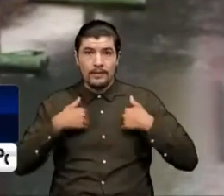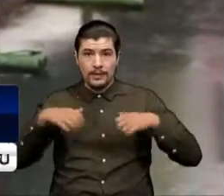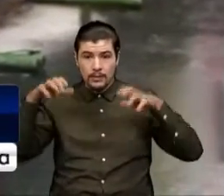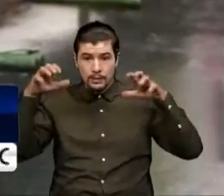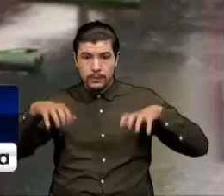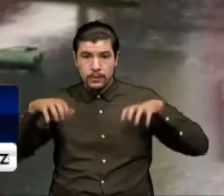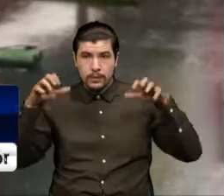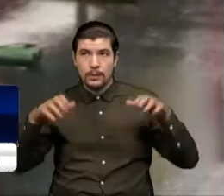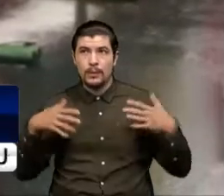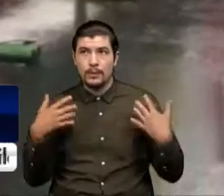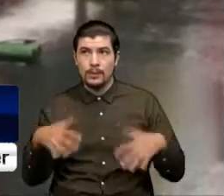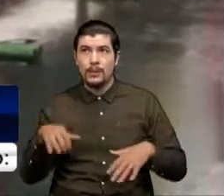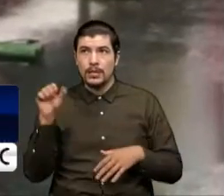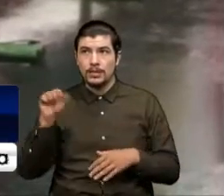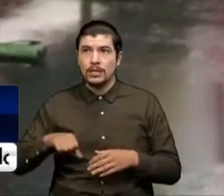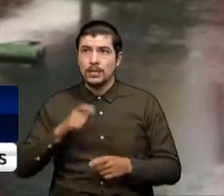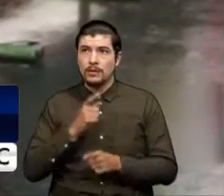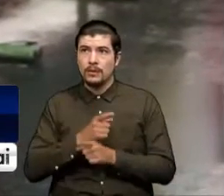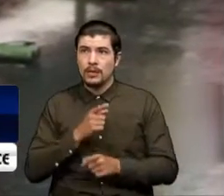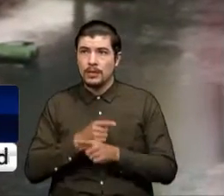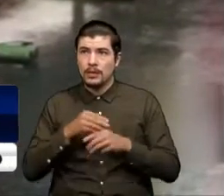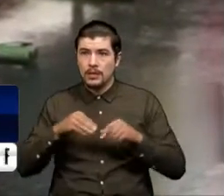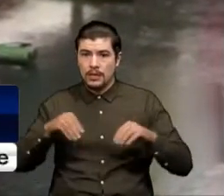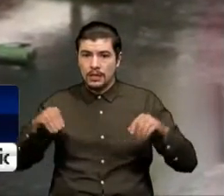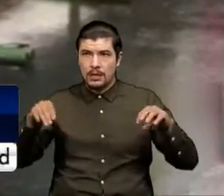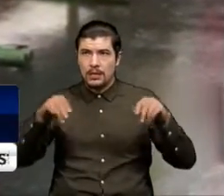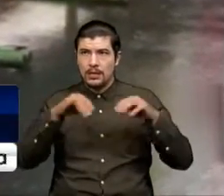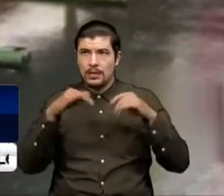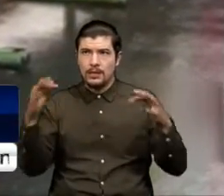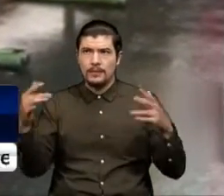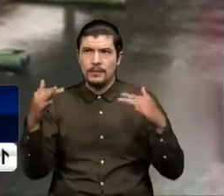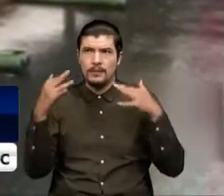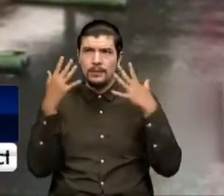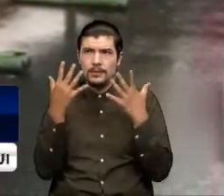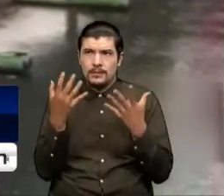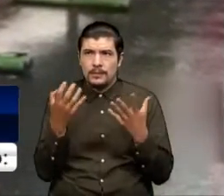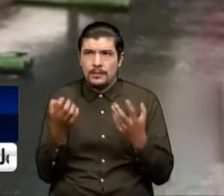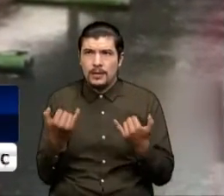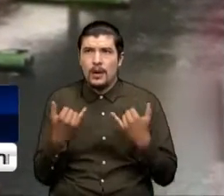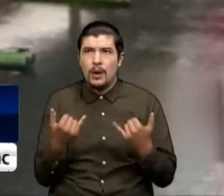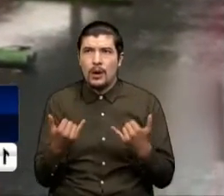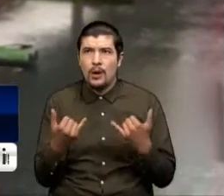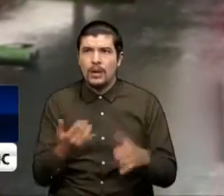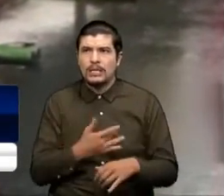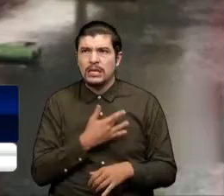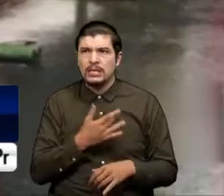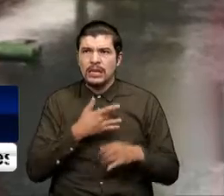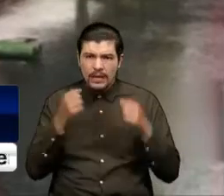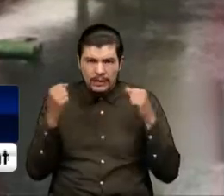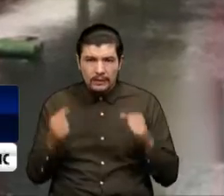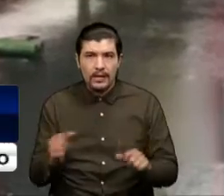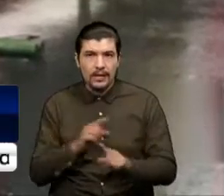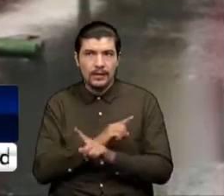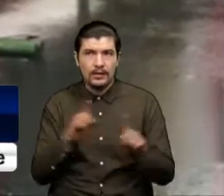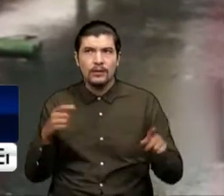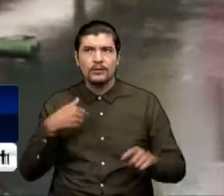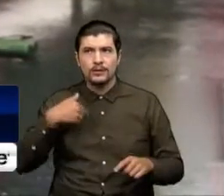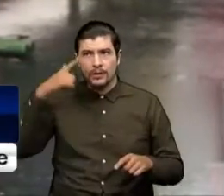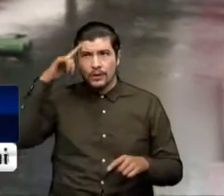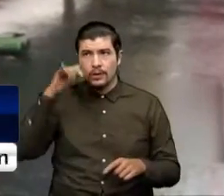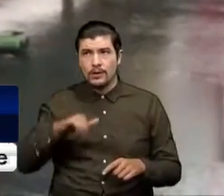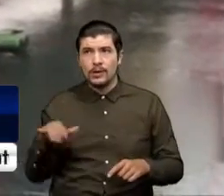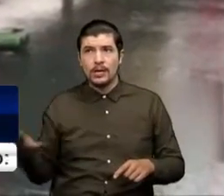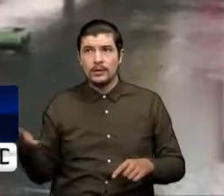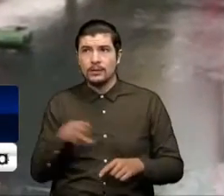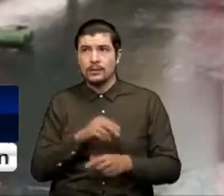y pues el polvo que hacía que el aire fuera tan seco, hoy ya no se sentía tan duro. Entonces eso yo creo que nos ayudó a todas para